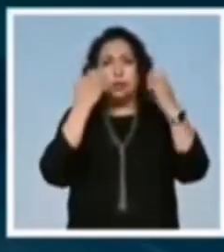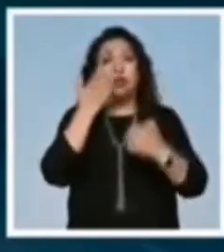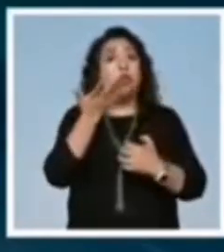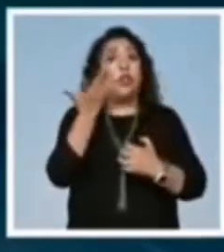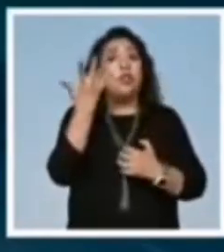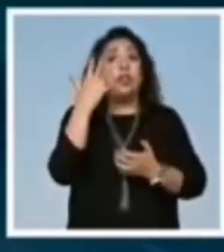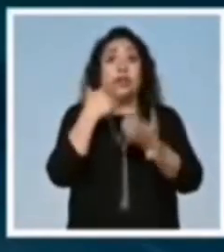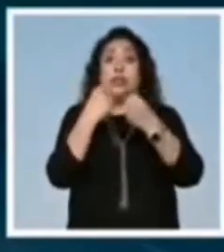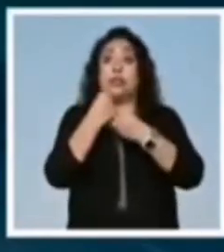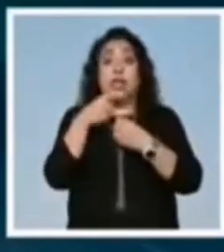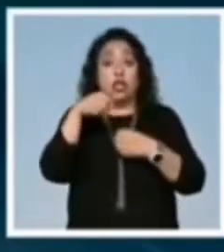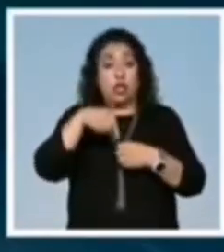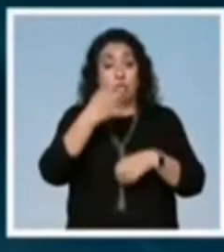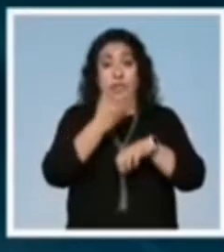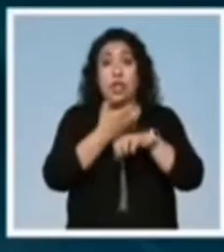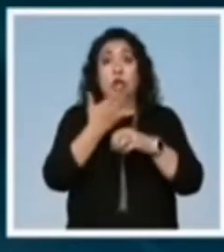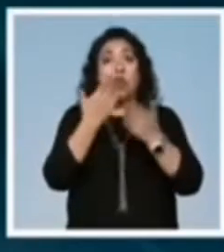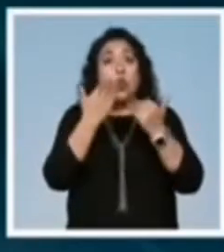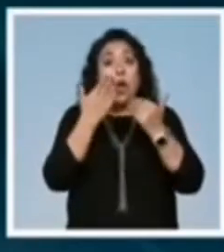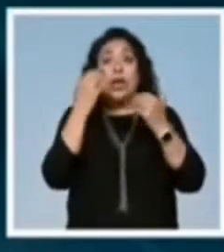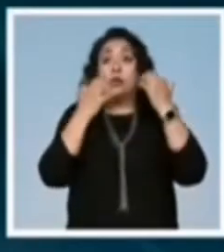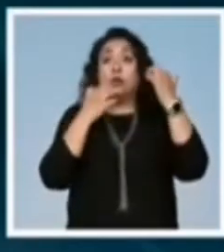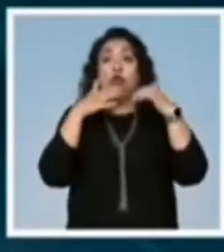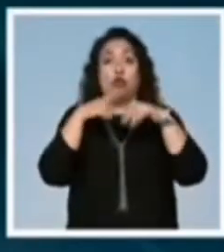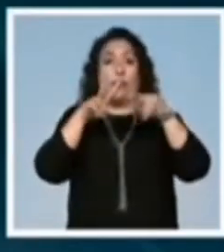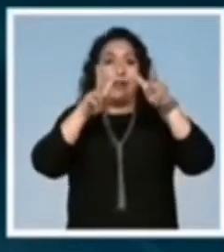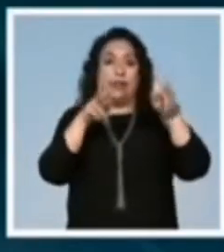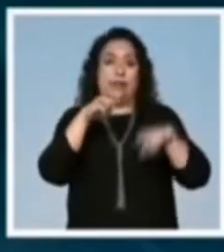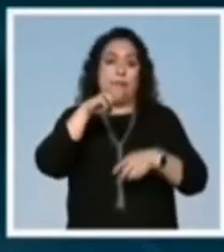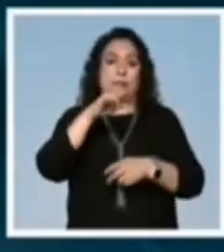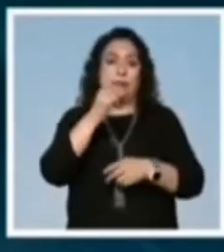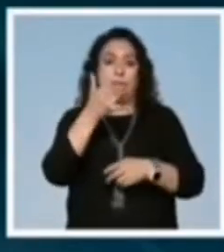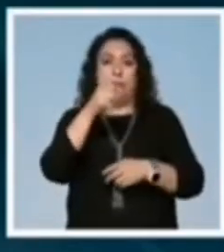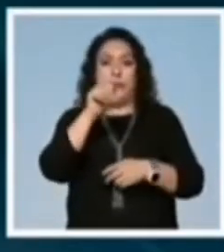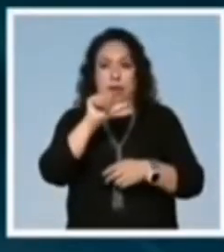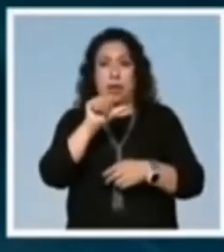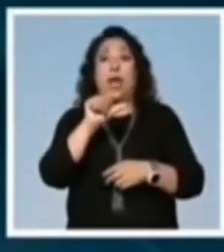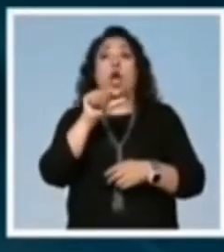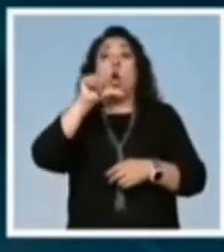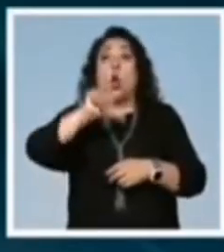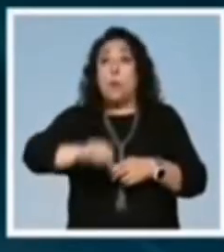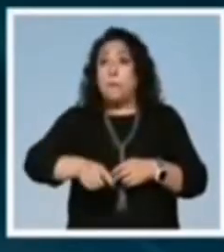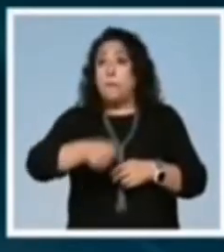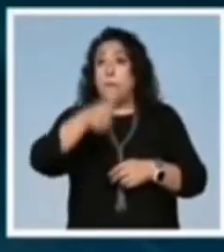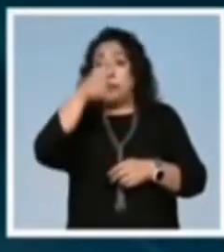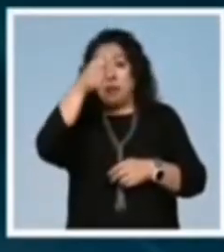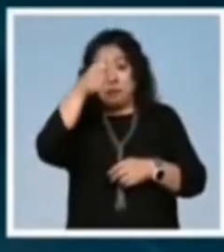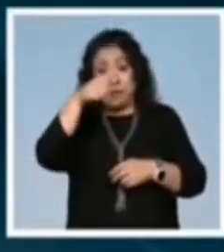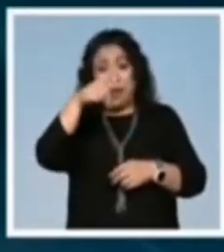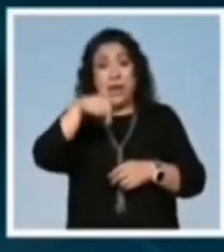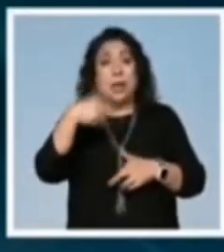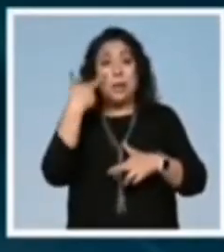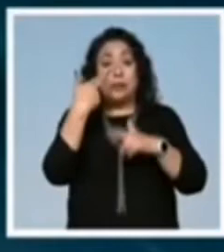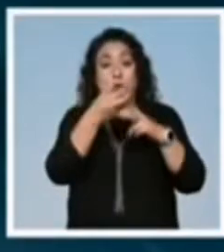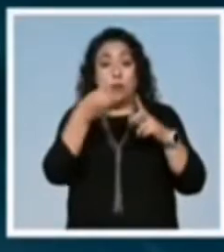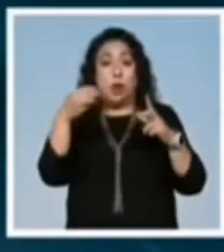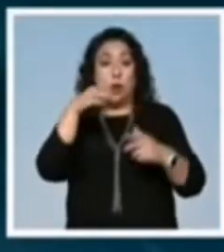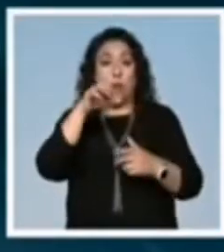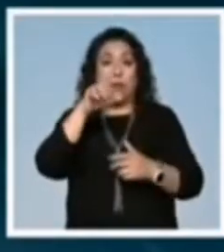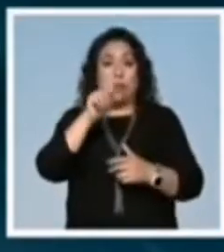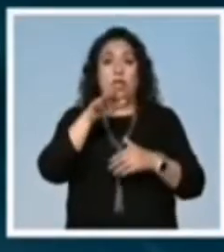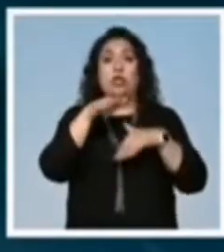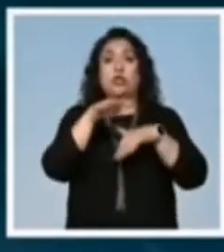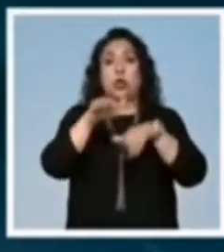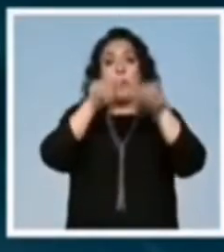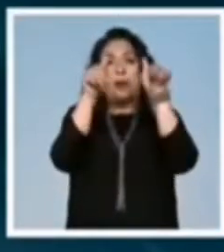no se presentaba una exposición sobre mayas, y esta es la primera que se organiza desde el MET a propósito del arte